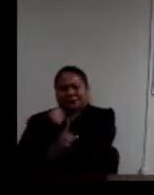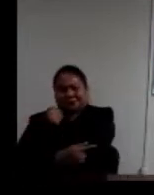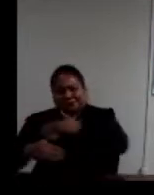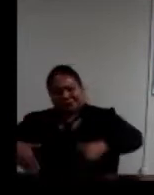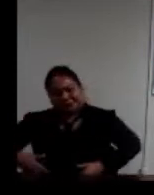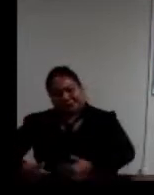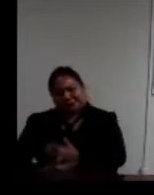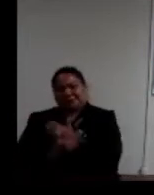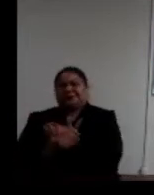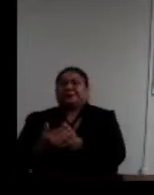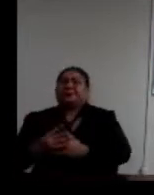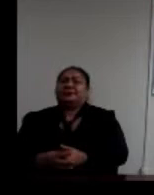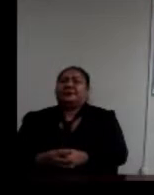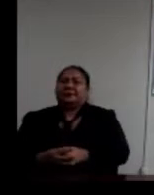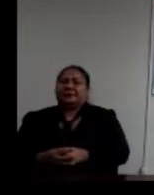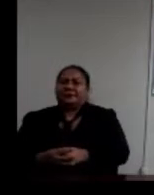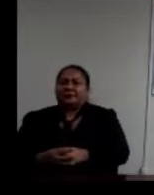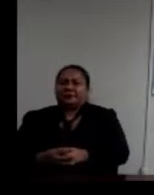nacimiento.